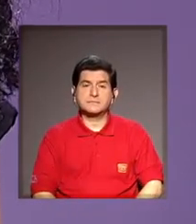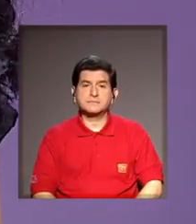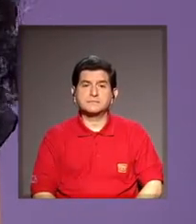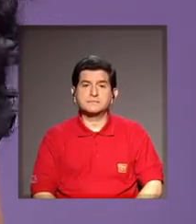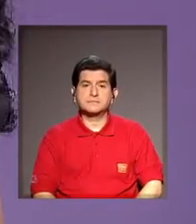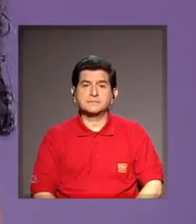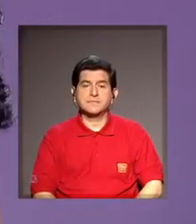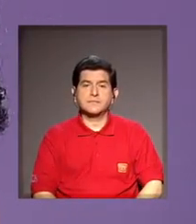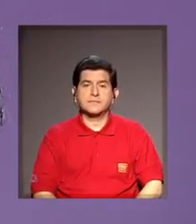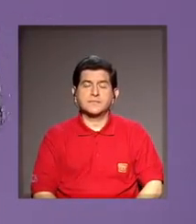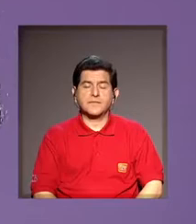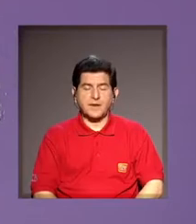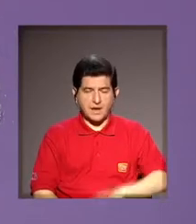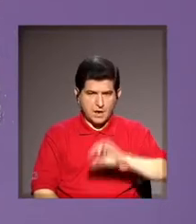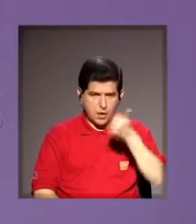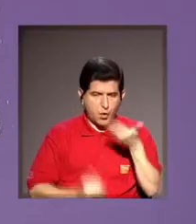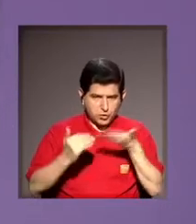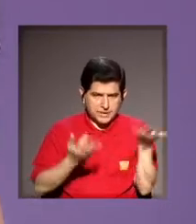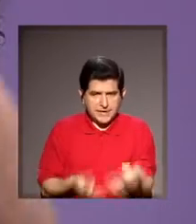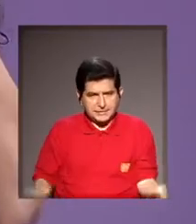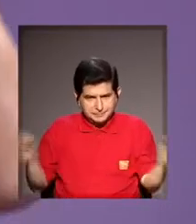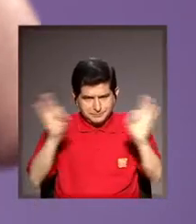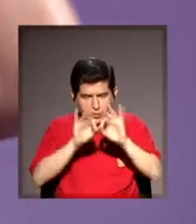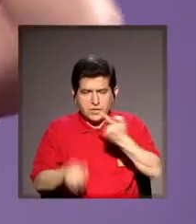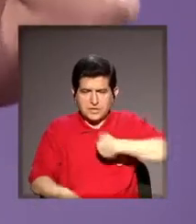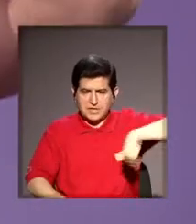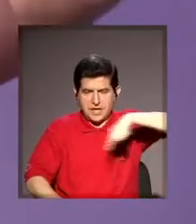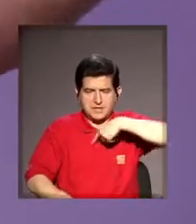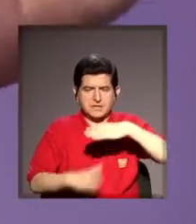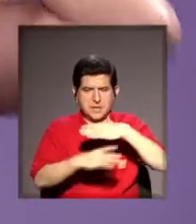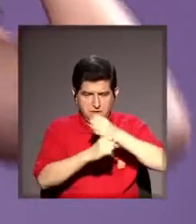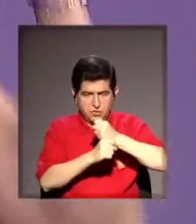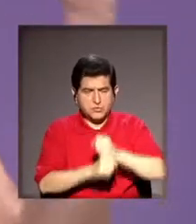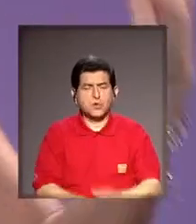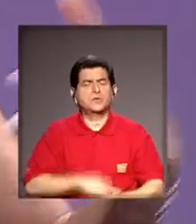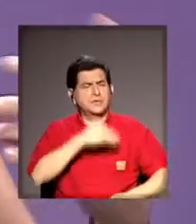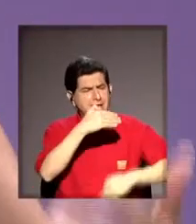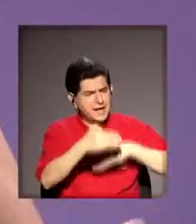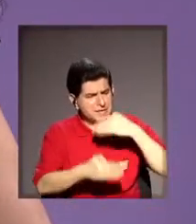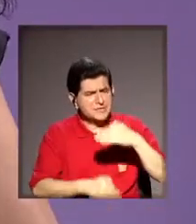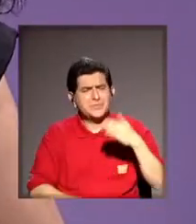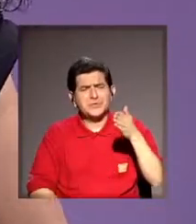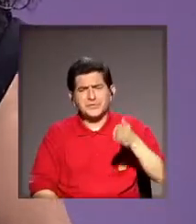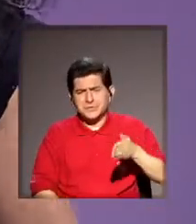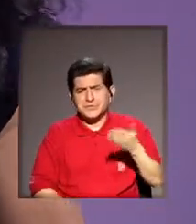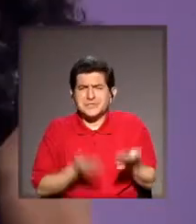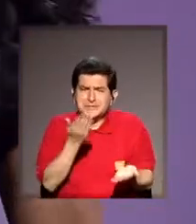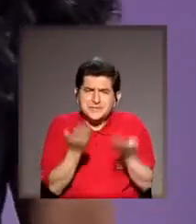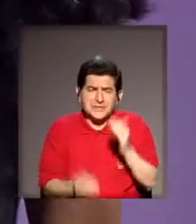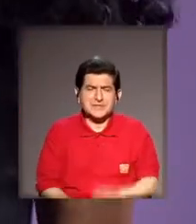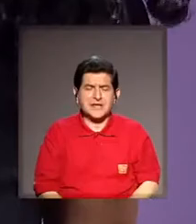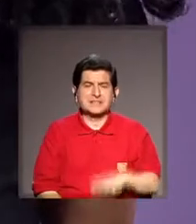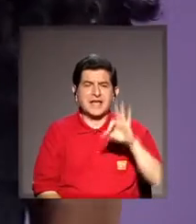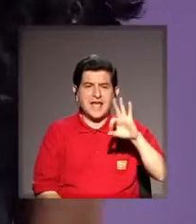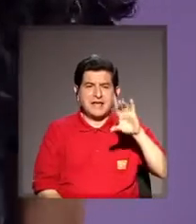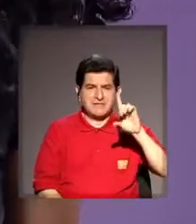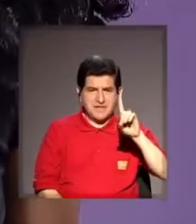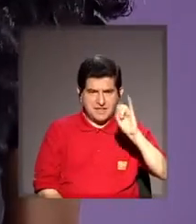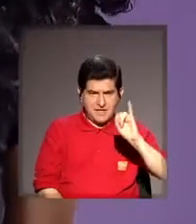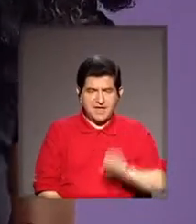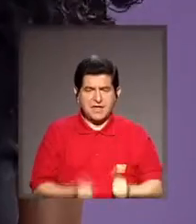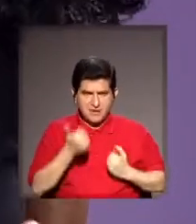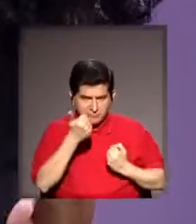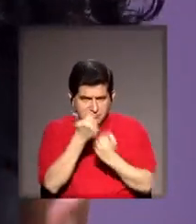otra cosa muy importante que que hemos logrado y que ha sido un proceso un poquito más lento y que le pediría ha venido acompañando